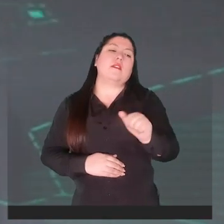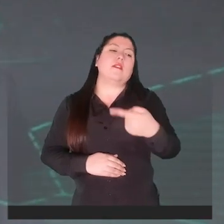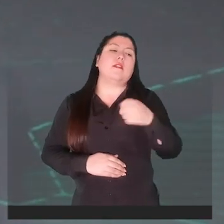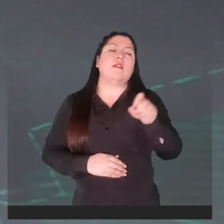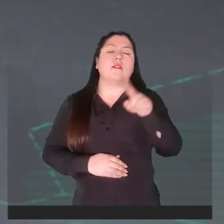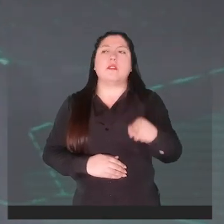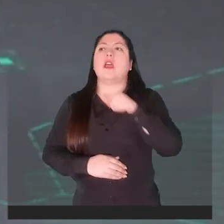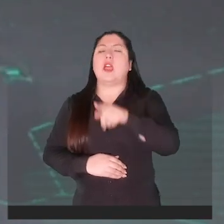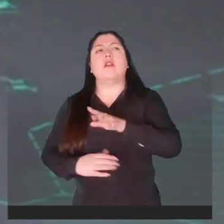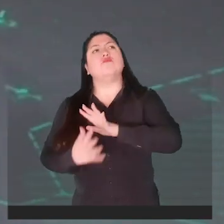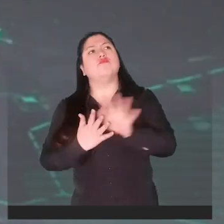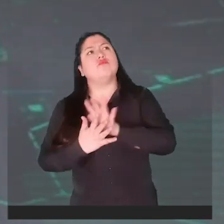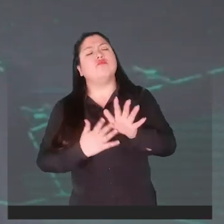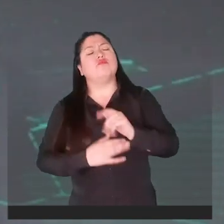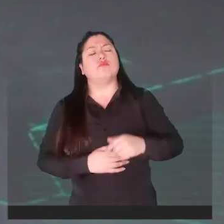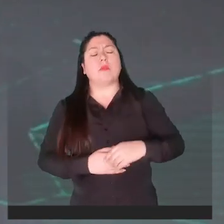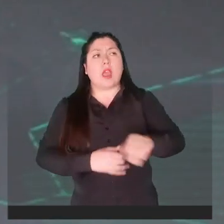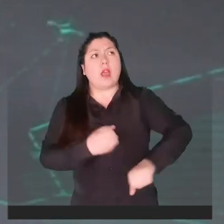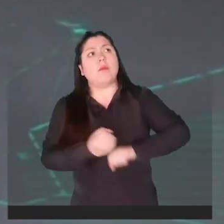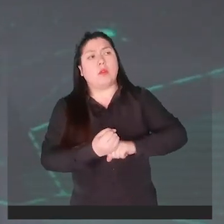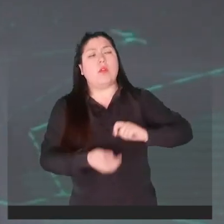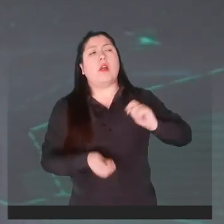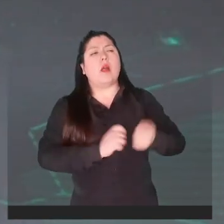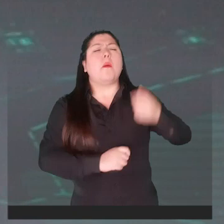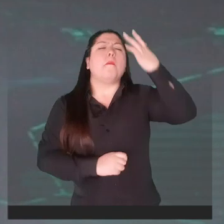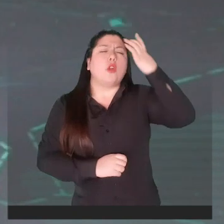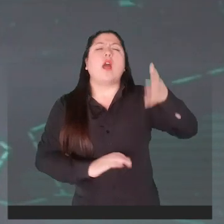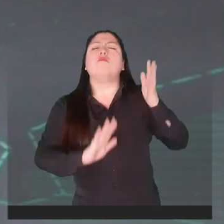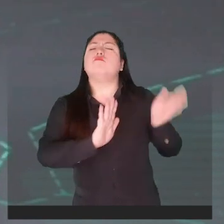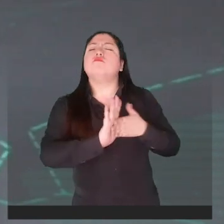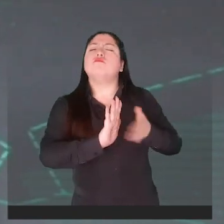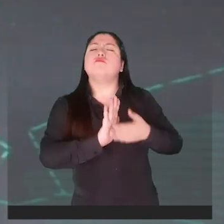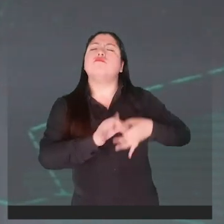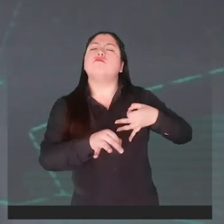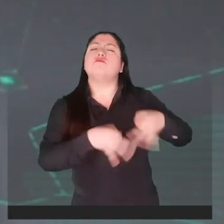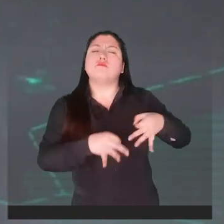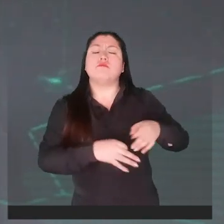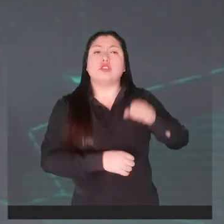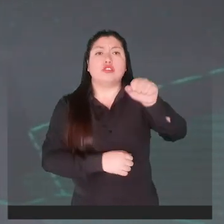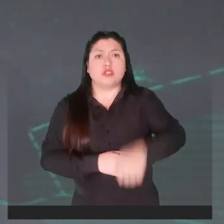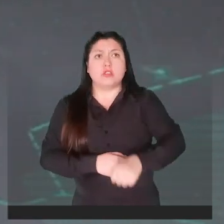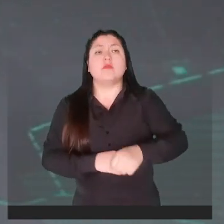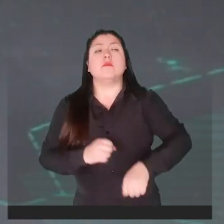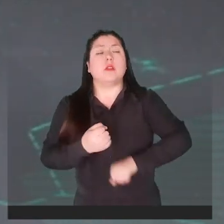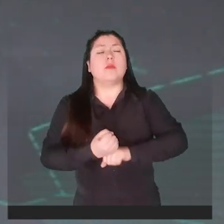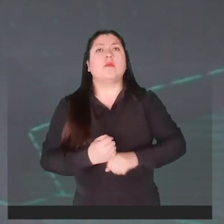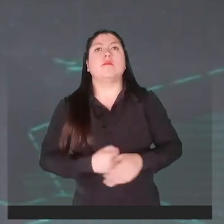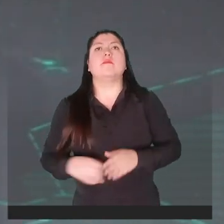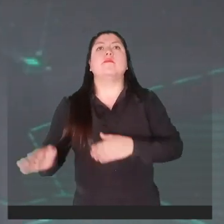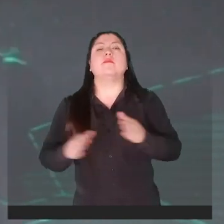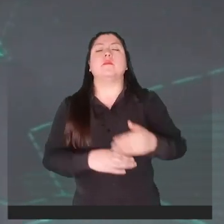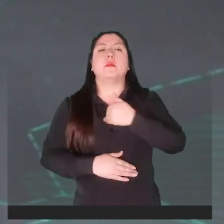por qué el Consejo Nacional Electoral apoyaba la reforma. Recuerdo también que el doctor Álvaro Namén